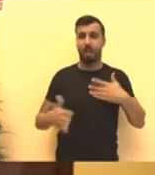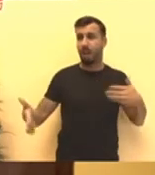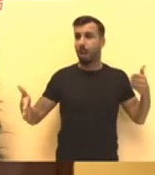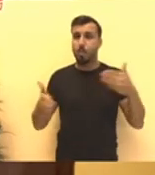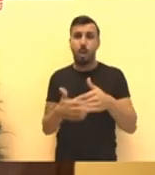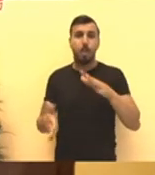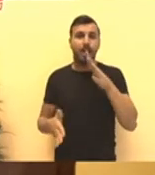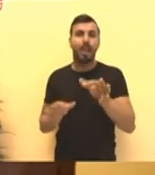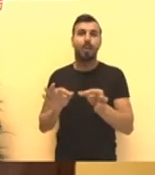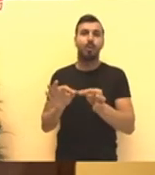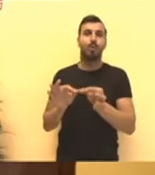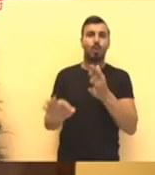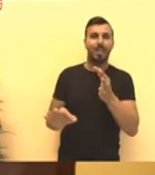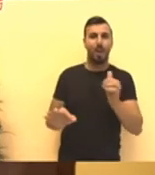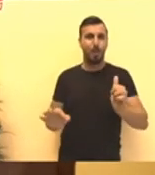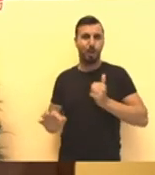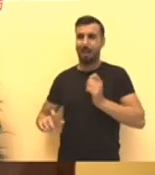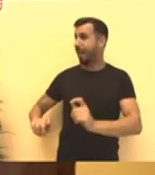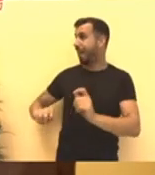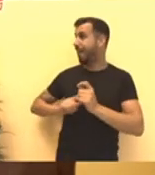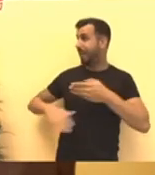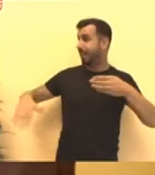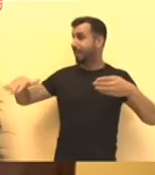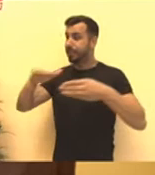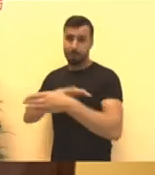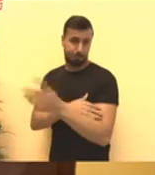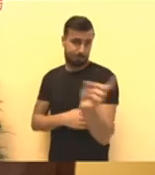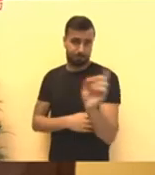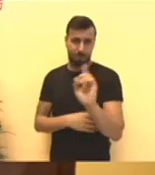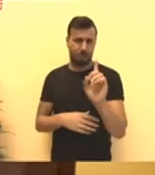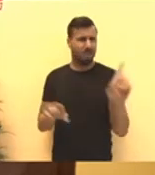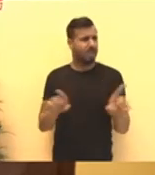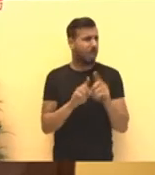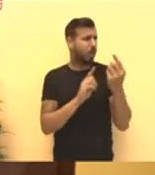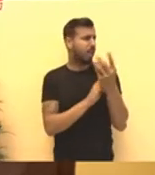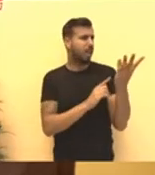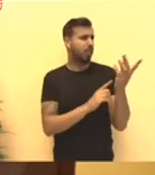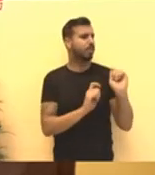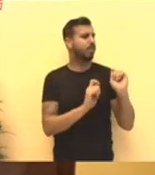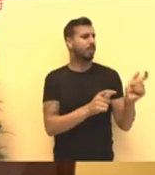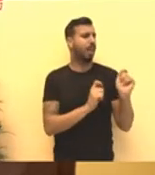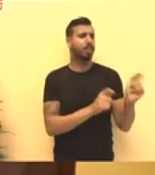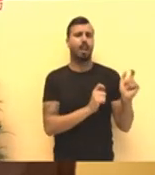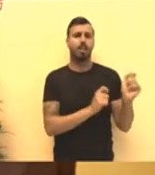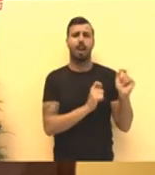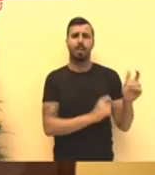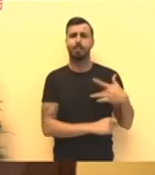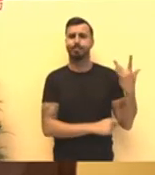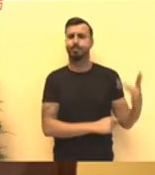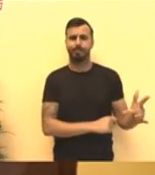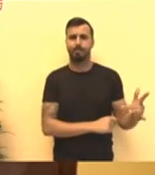da las oportunidades. Y no se trata de darle más que a otra persona, simplemente no ponerlo más